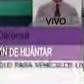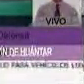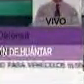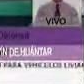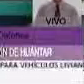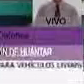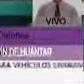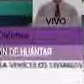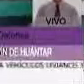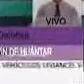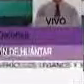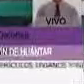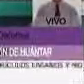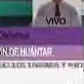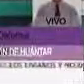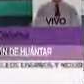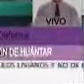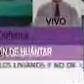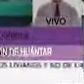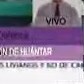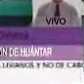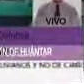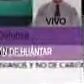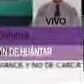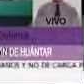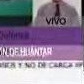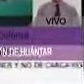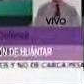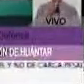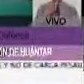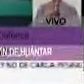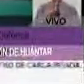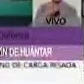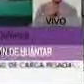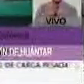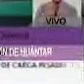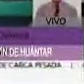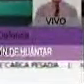Director, Premier, permítame una anotación al respecto.